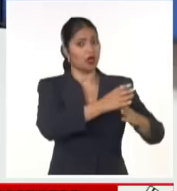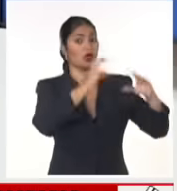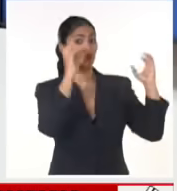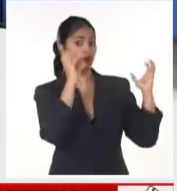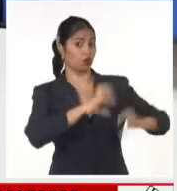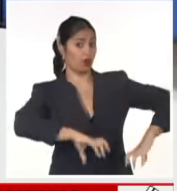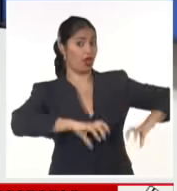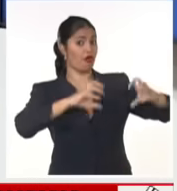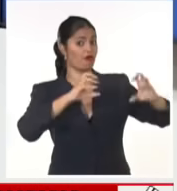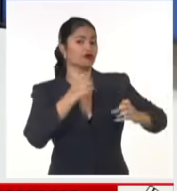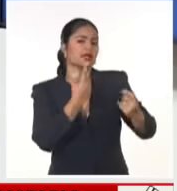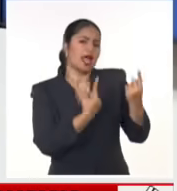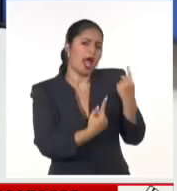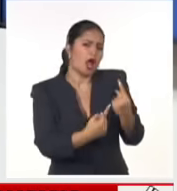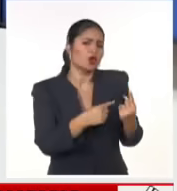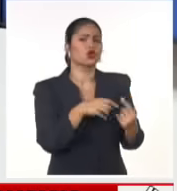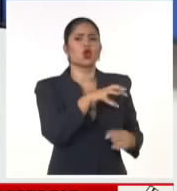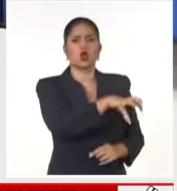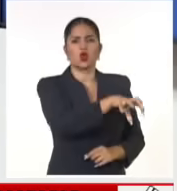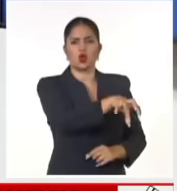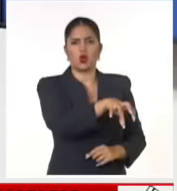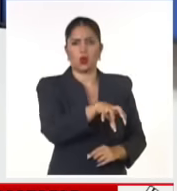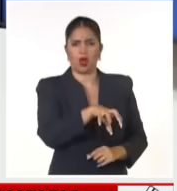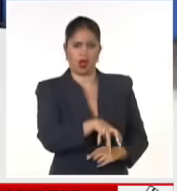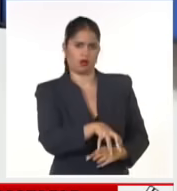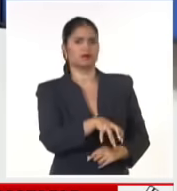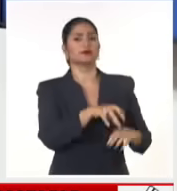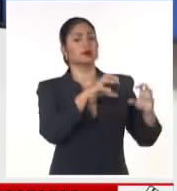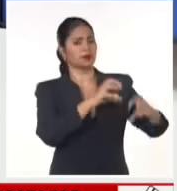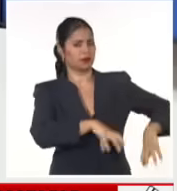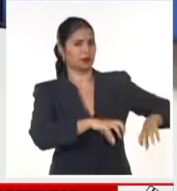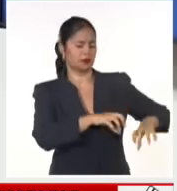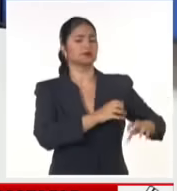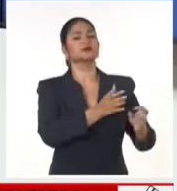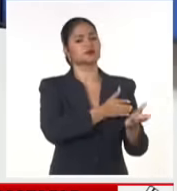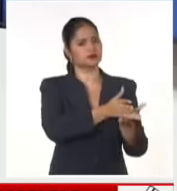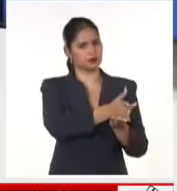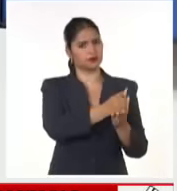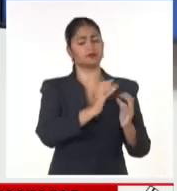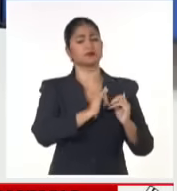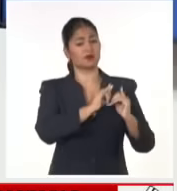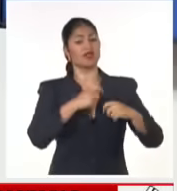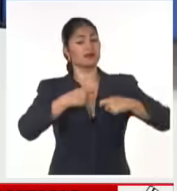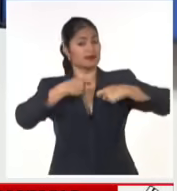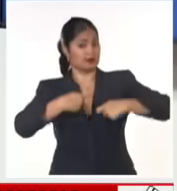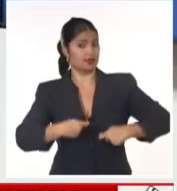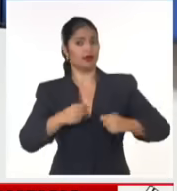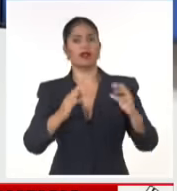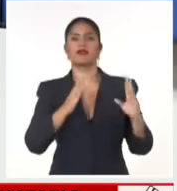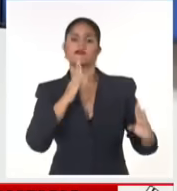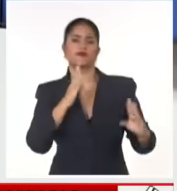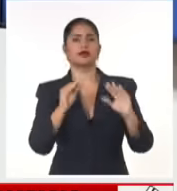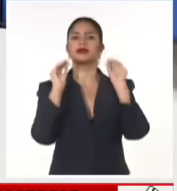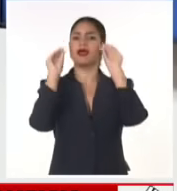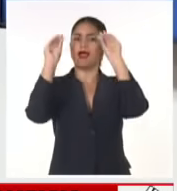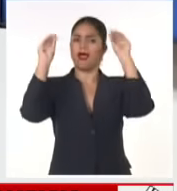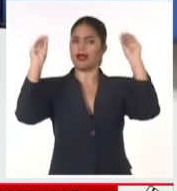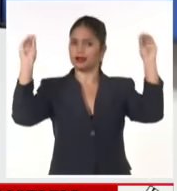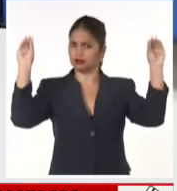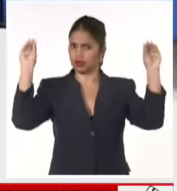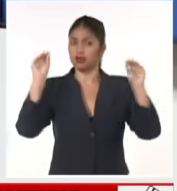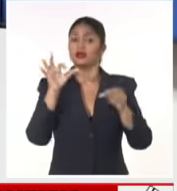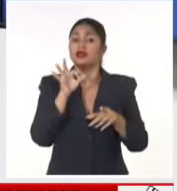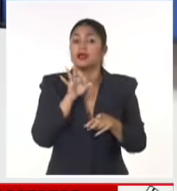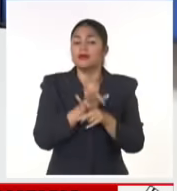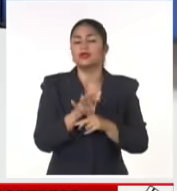en algunas localidades. Teniendo en cuenta lo expresado anteriormente, se decidió establecer la fase de alerta a partir de las